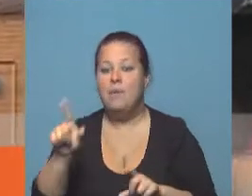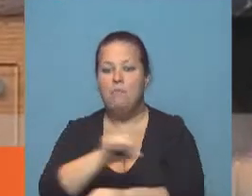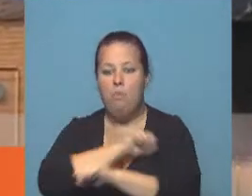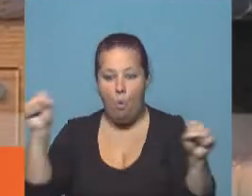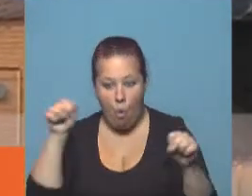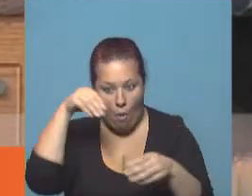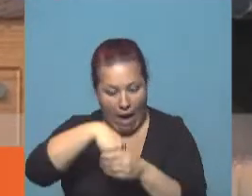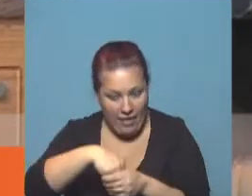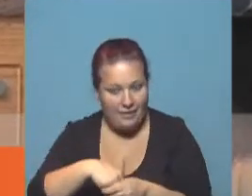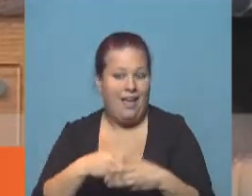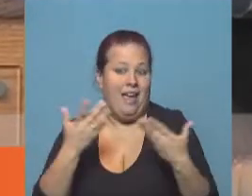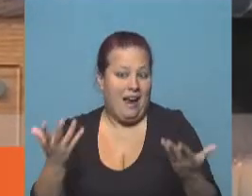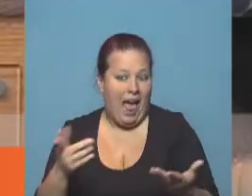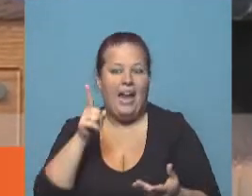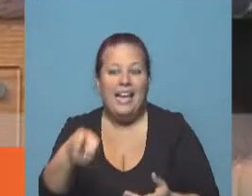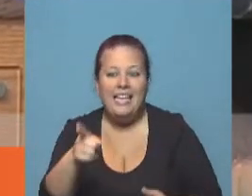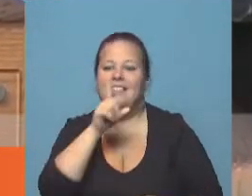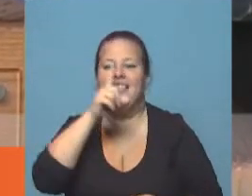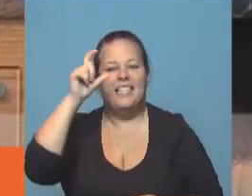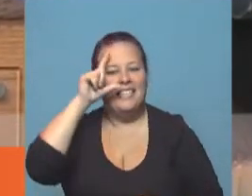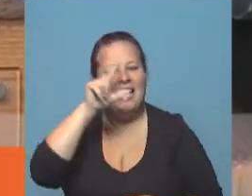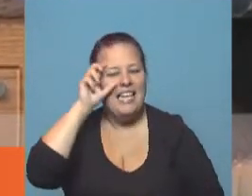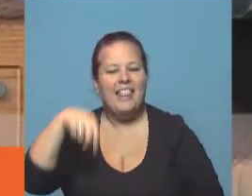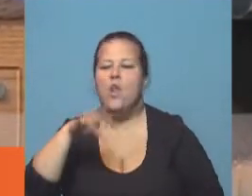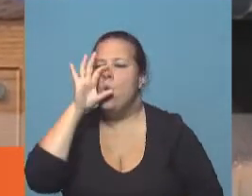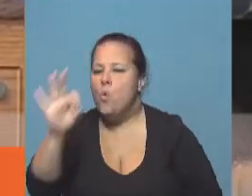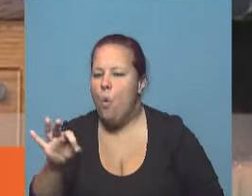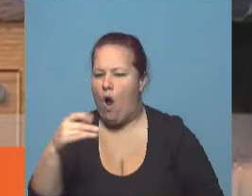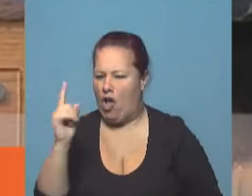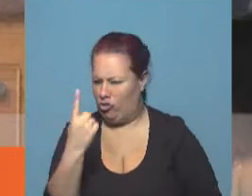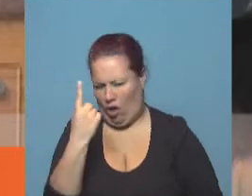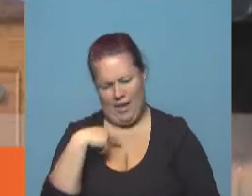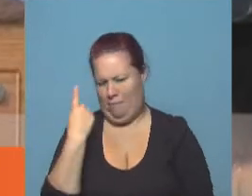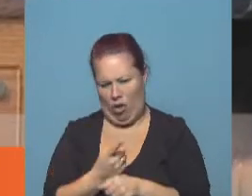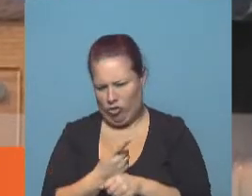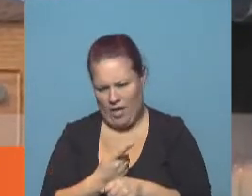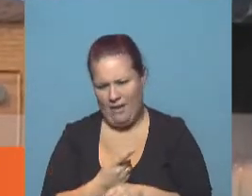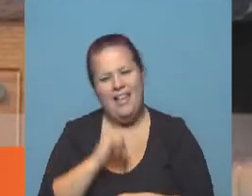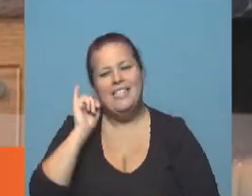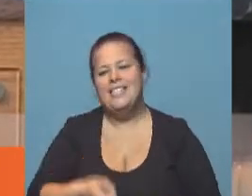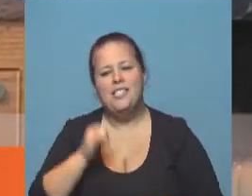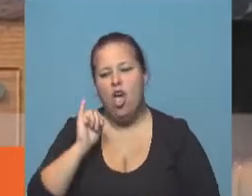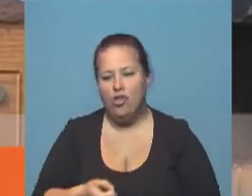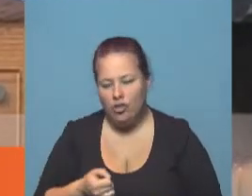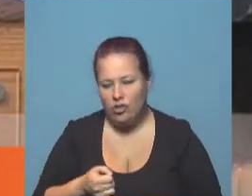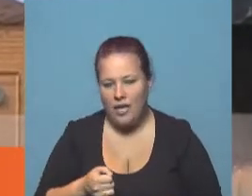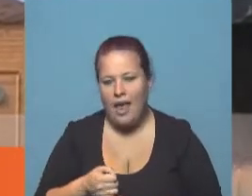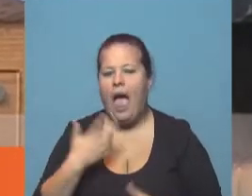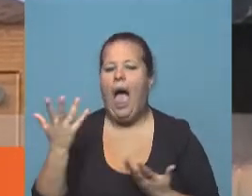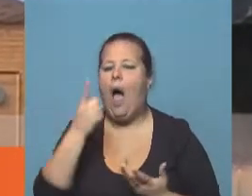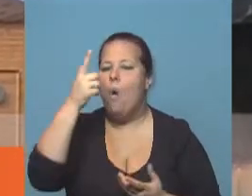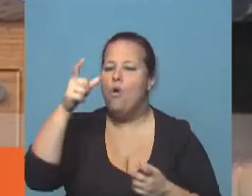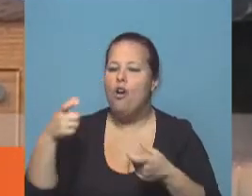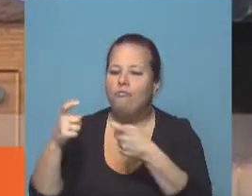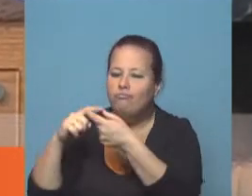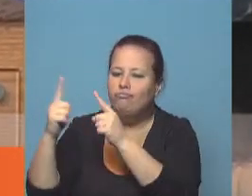bomba. Obviamente Tejeldín no pudo nunca haber actuado solo. Indudablemente